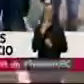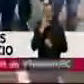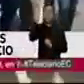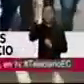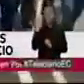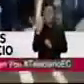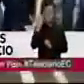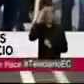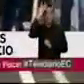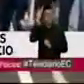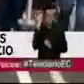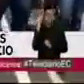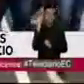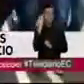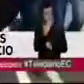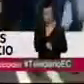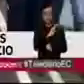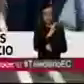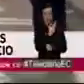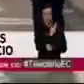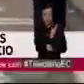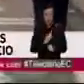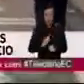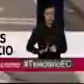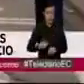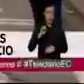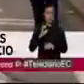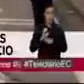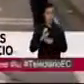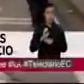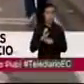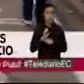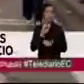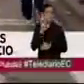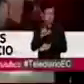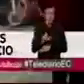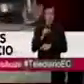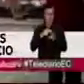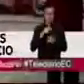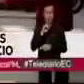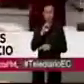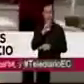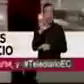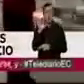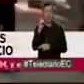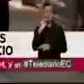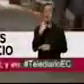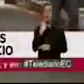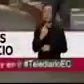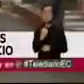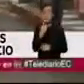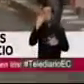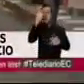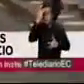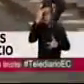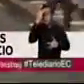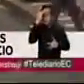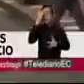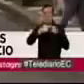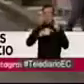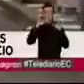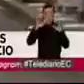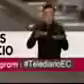de la República, Otto Sonnenholzner, las acciones tomadas han logrado contener la cifra de contagios y muertes por